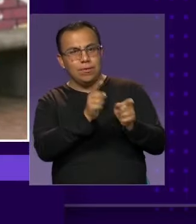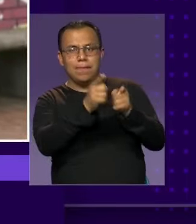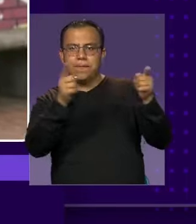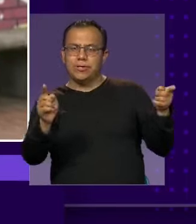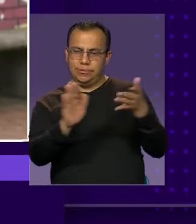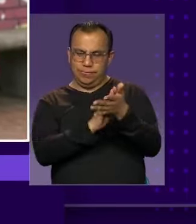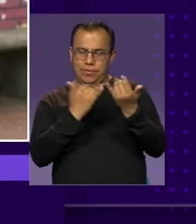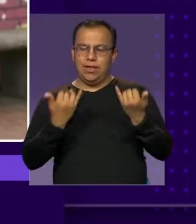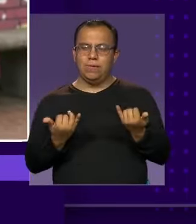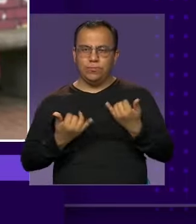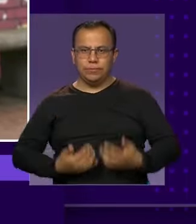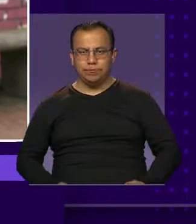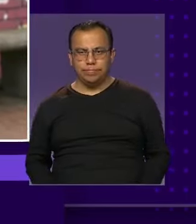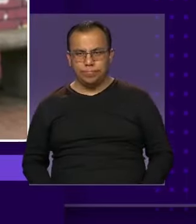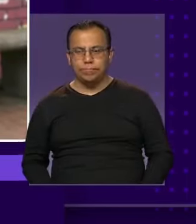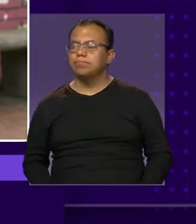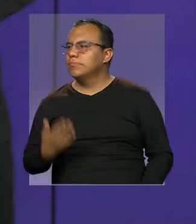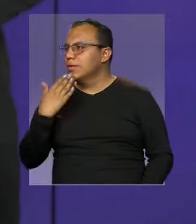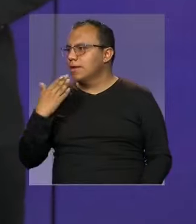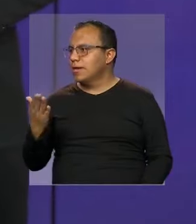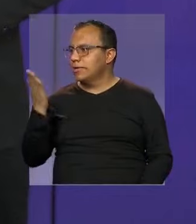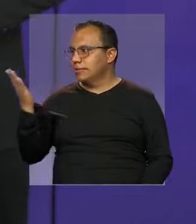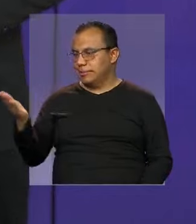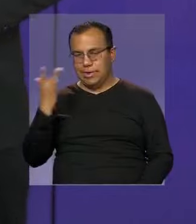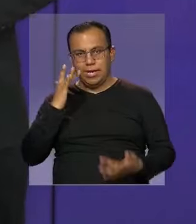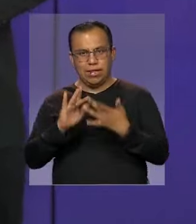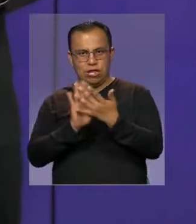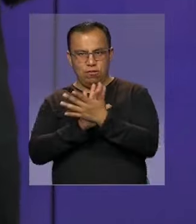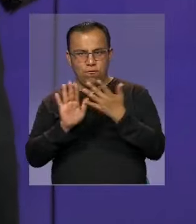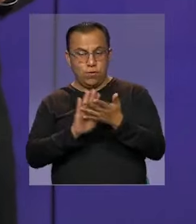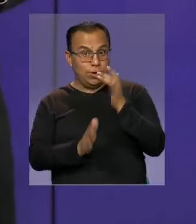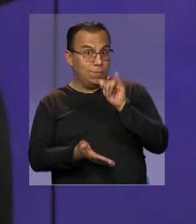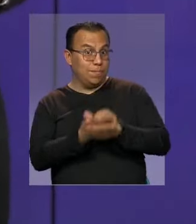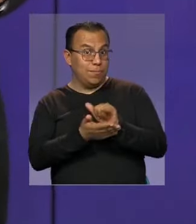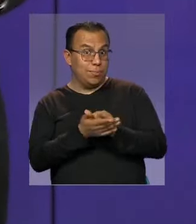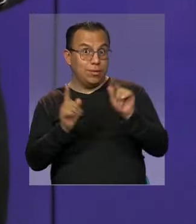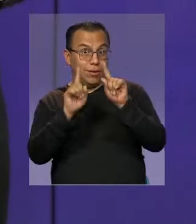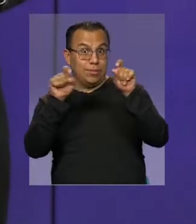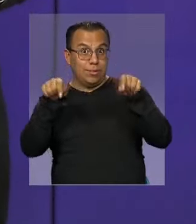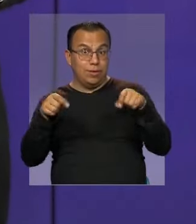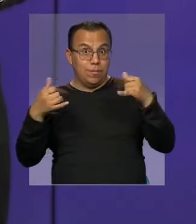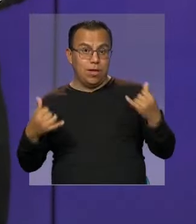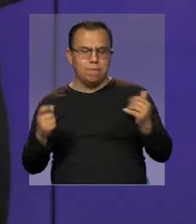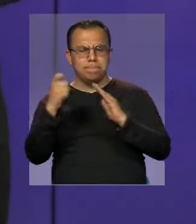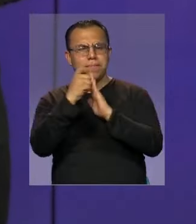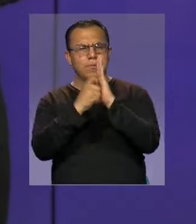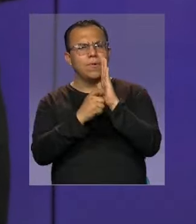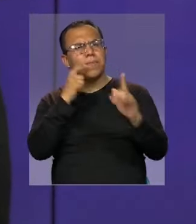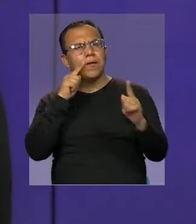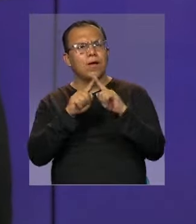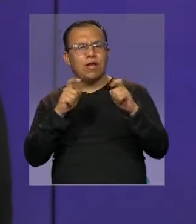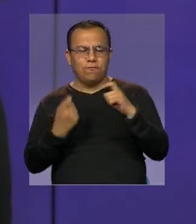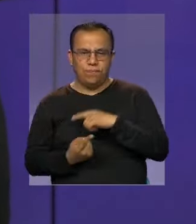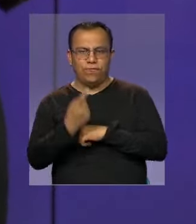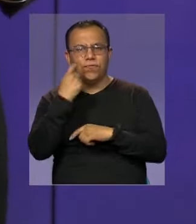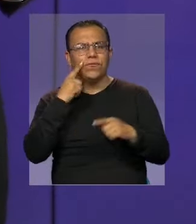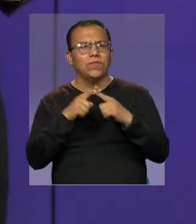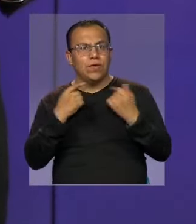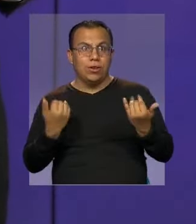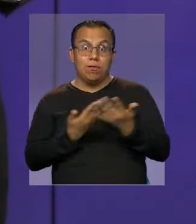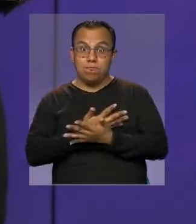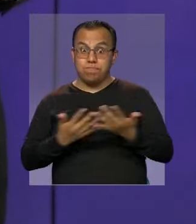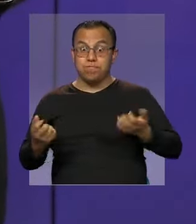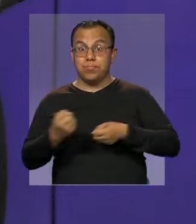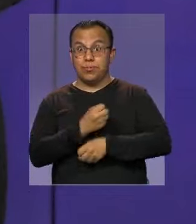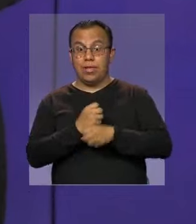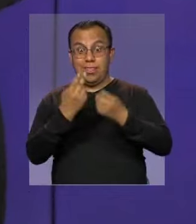con más de ahora. Muchas gracias, Carol, por este informe. Justamente hablando sobre los aspectos por los que aún falta hacer mucho en materia